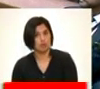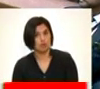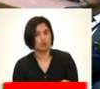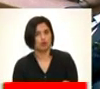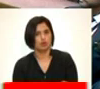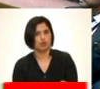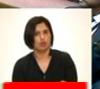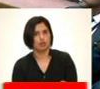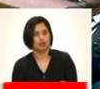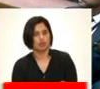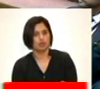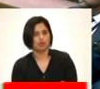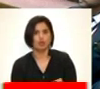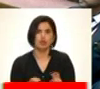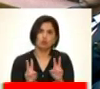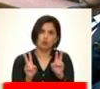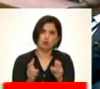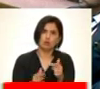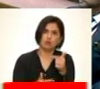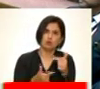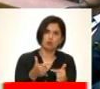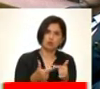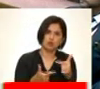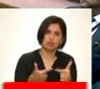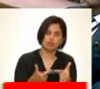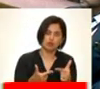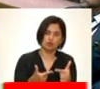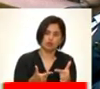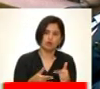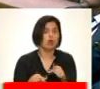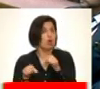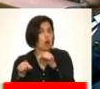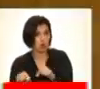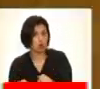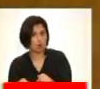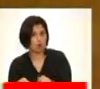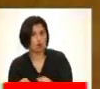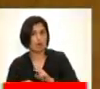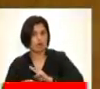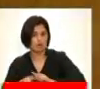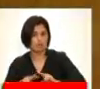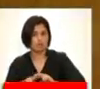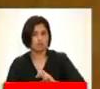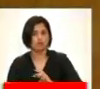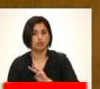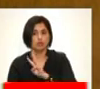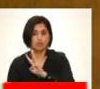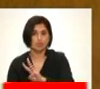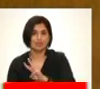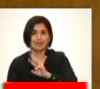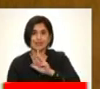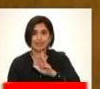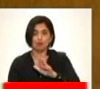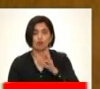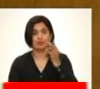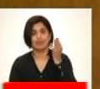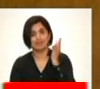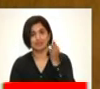excepción por el tema político involucrado, hoy día estamos llevando a cabo la 39ª prórroga de los estados de